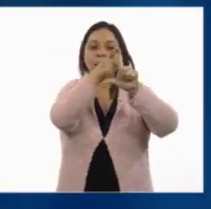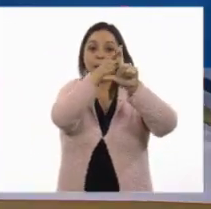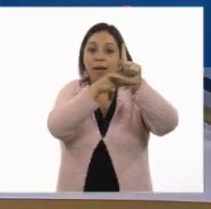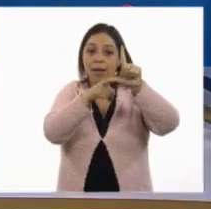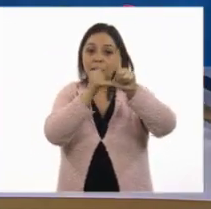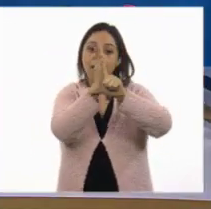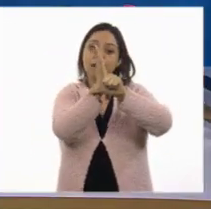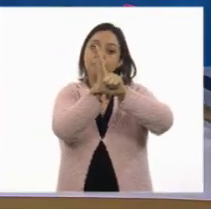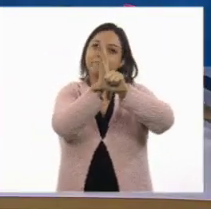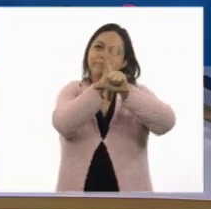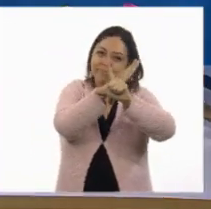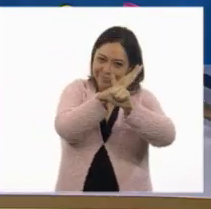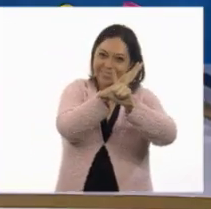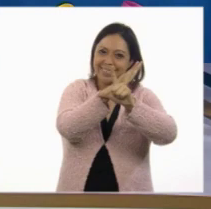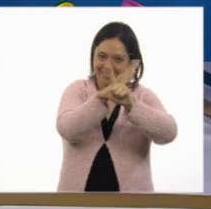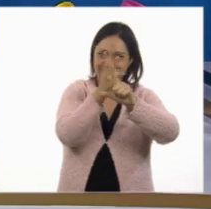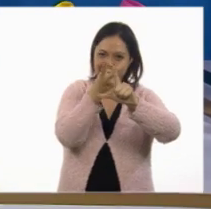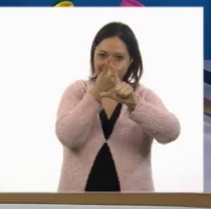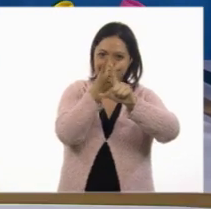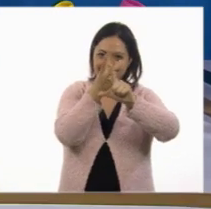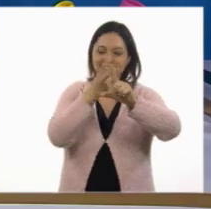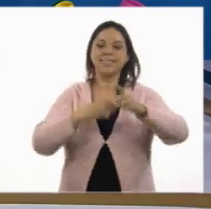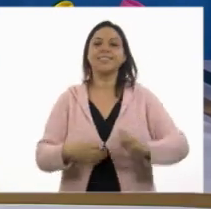Ándale, la B. Se la gané.